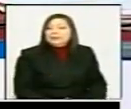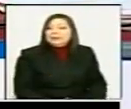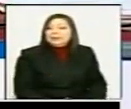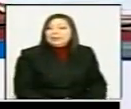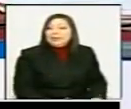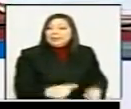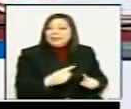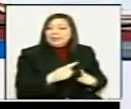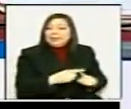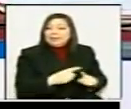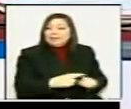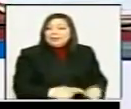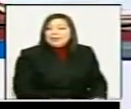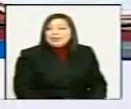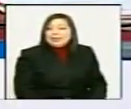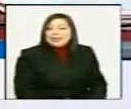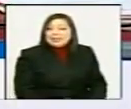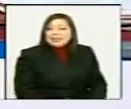tribunal